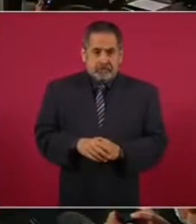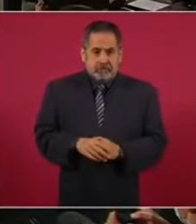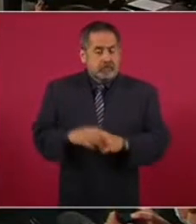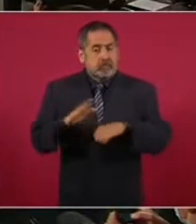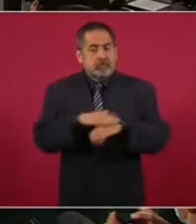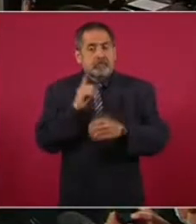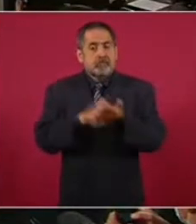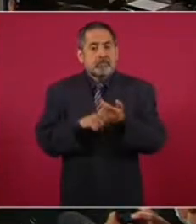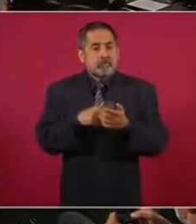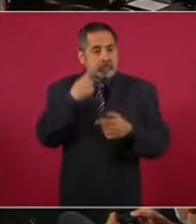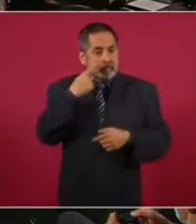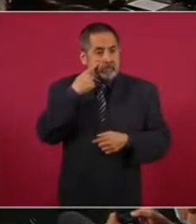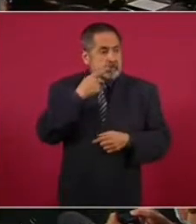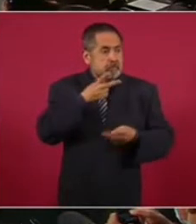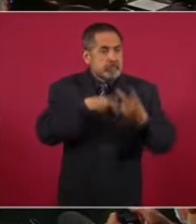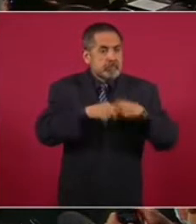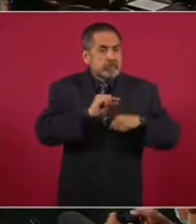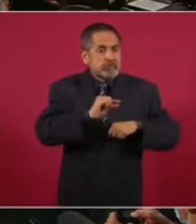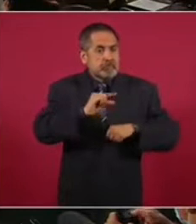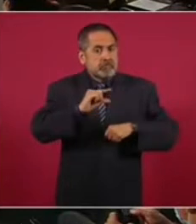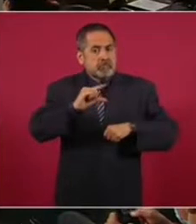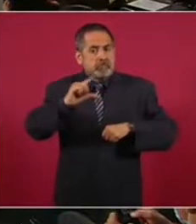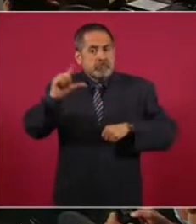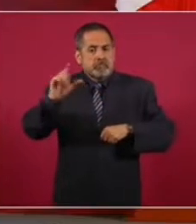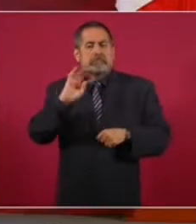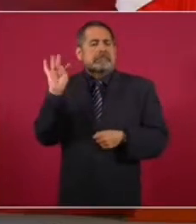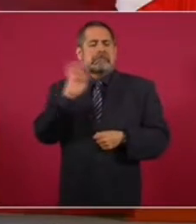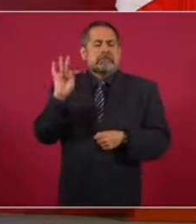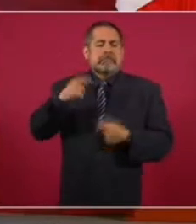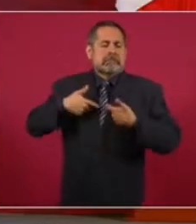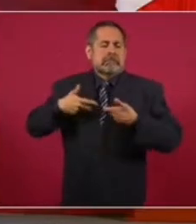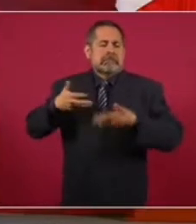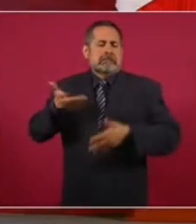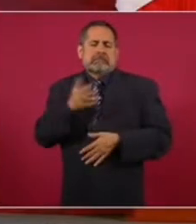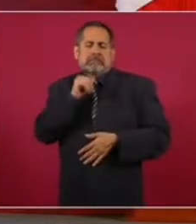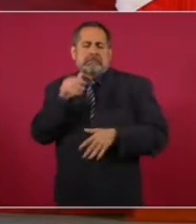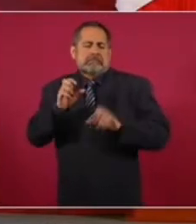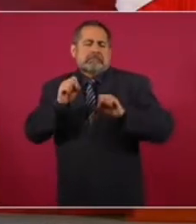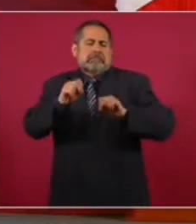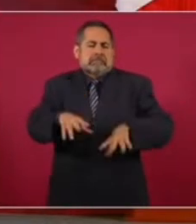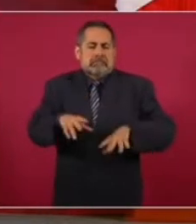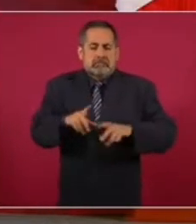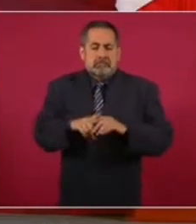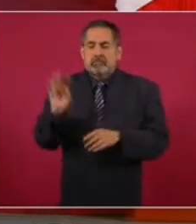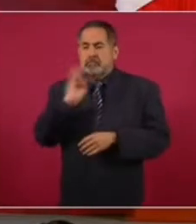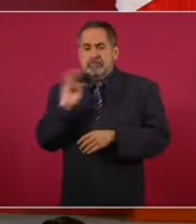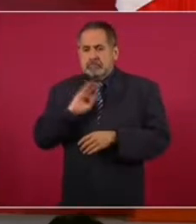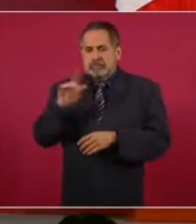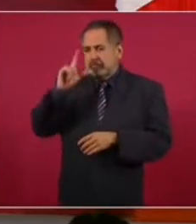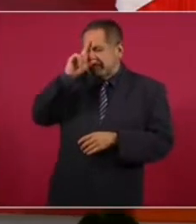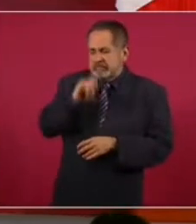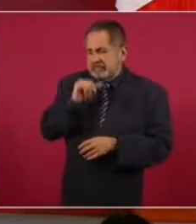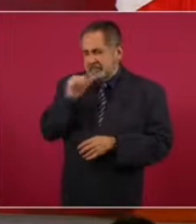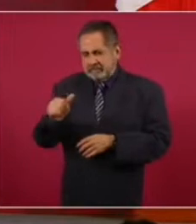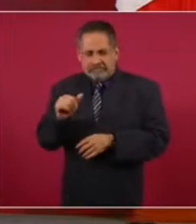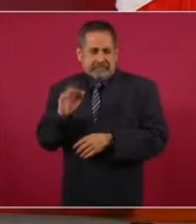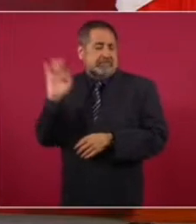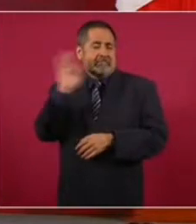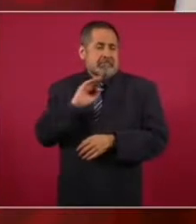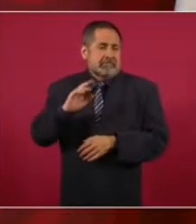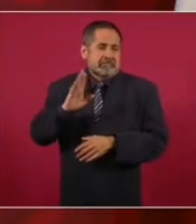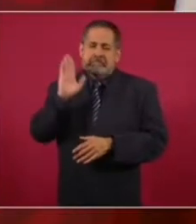porque la tendencia, si no hubiésemos hecho nada, si no nos hubiese funcionado nuestra